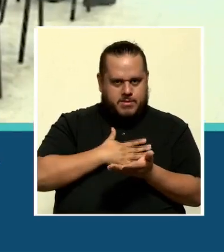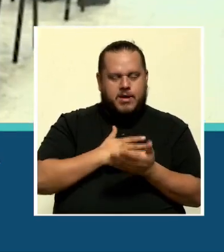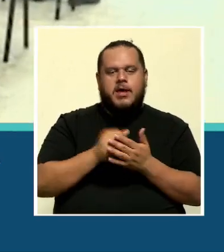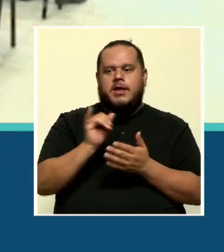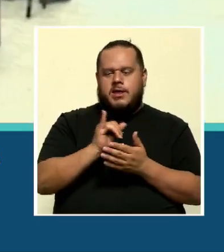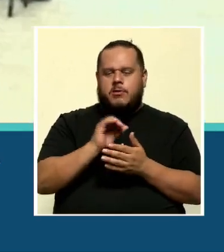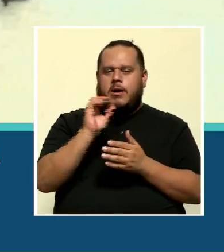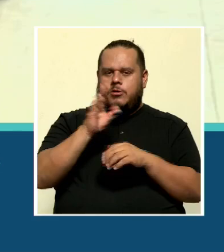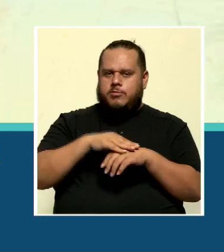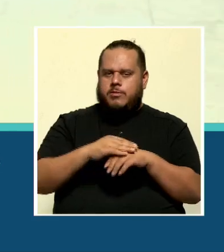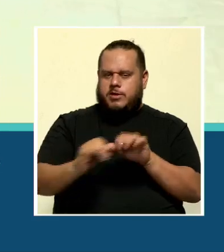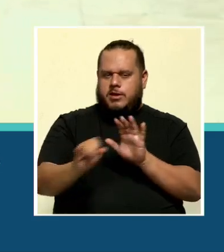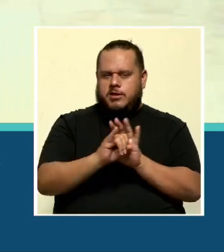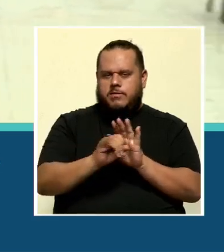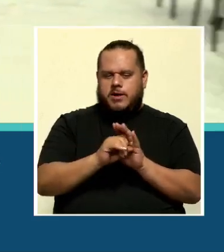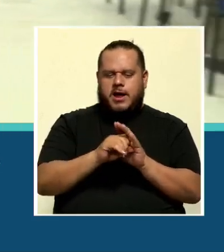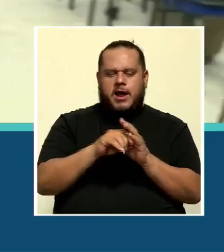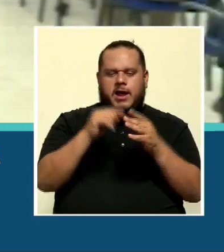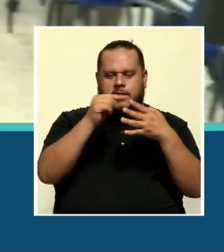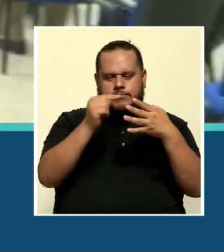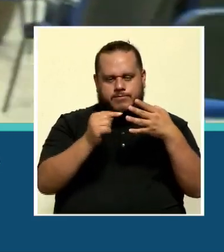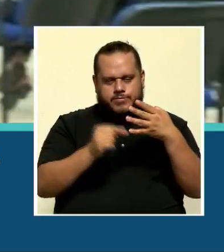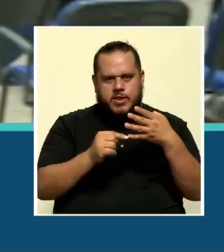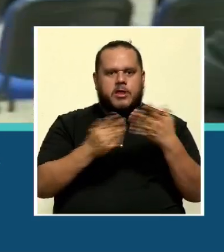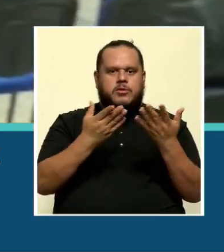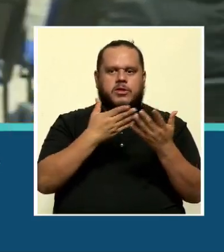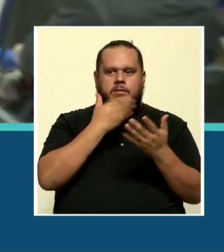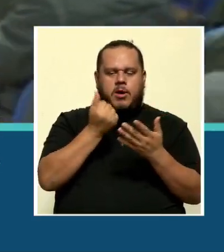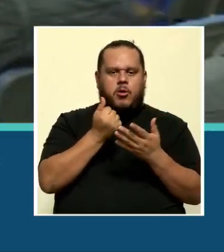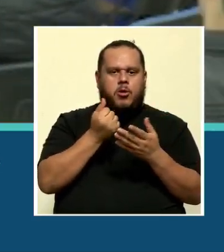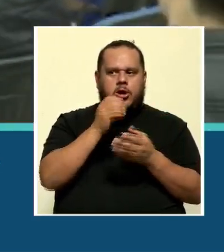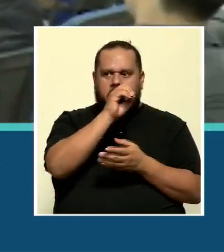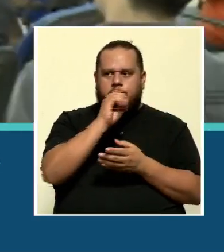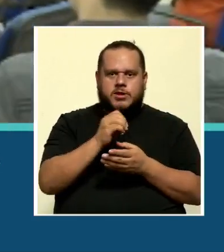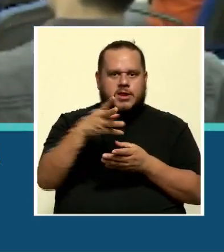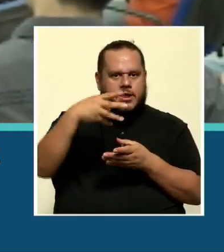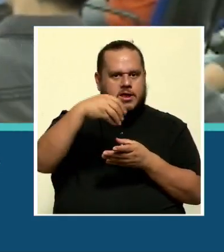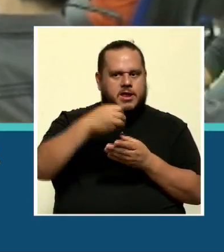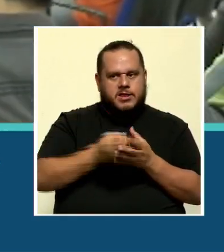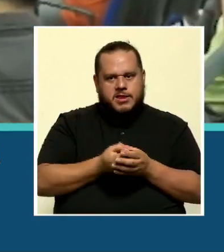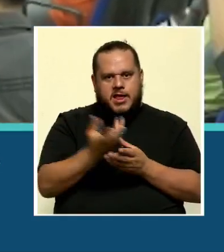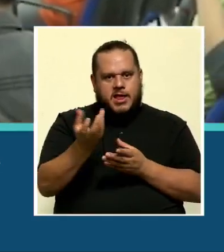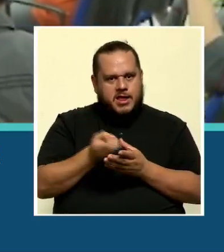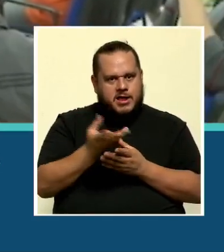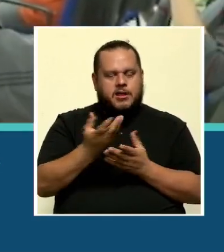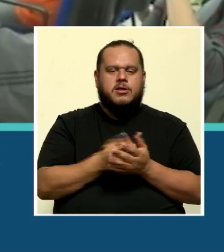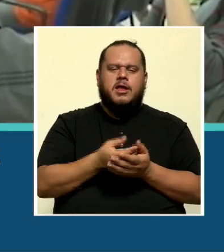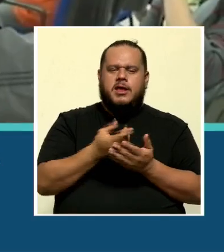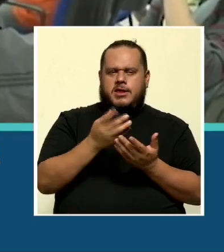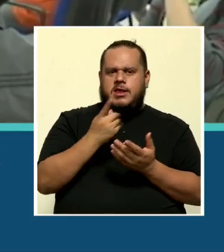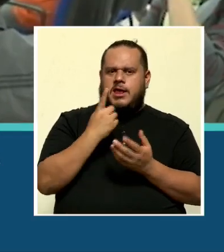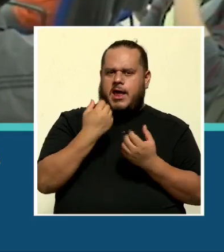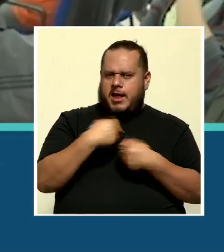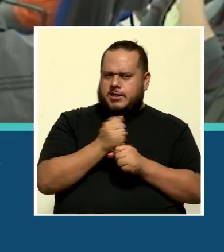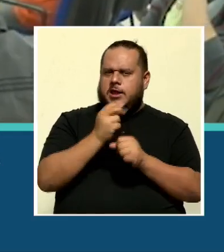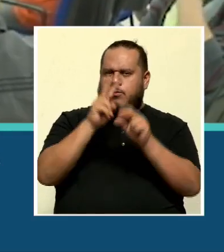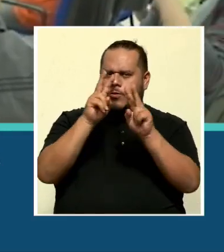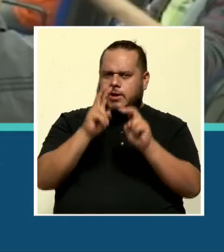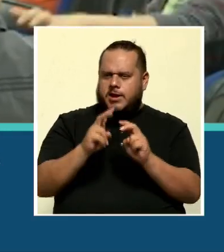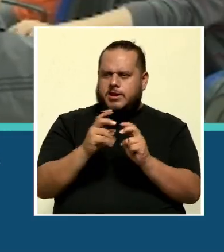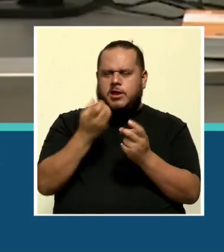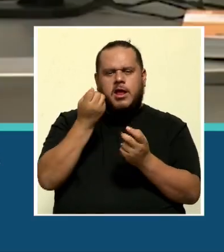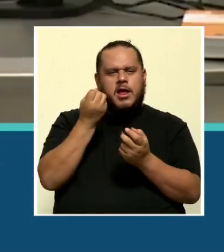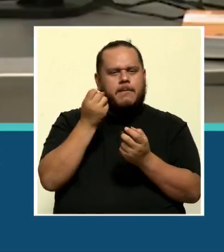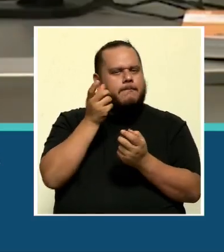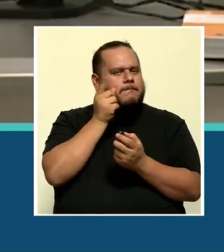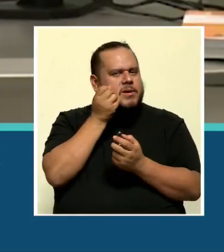identificar los elementos donde se concentra el mayor porcentaje de egresos y hacer un análisis para evaluar valorar si podemos reducirlos, así como conocer